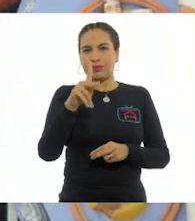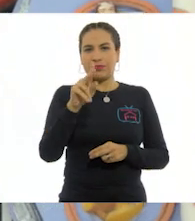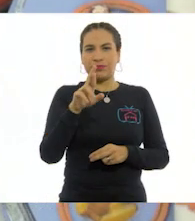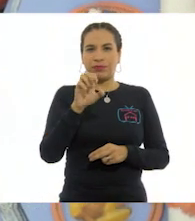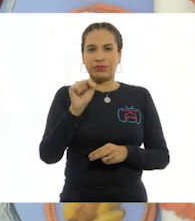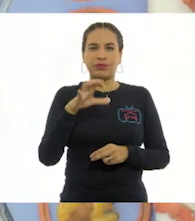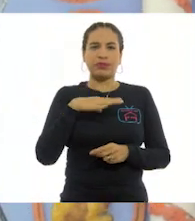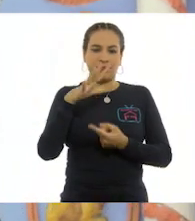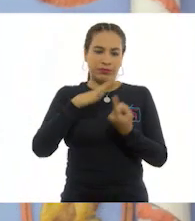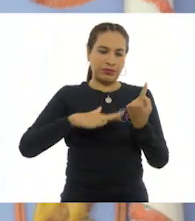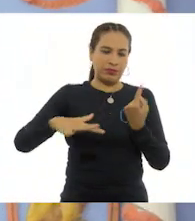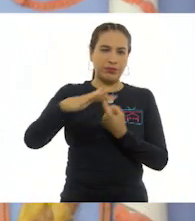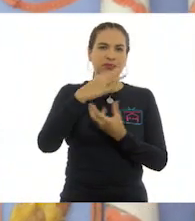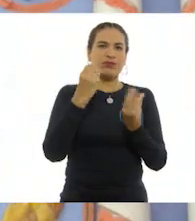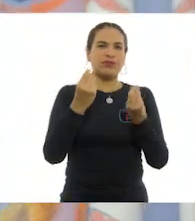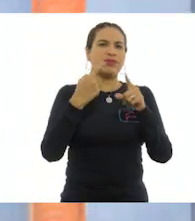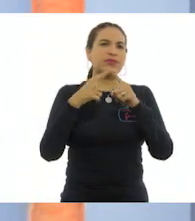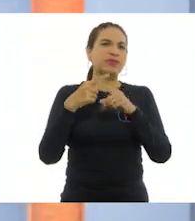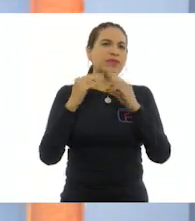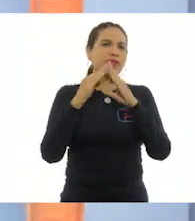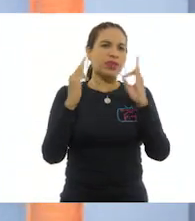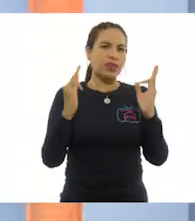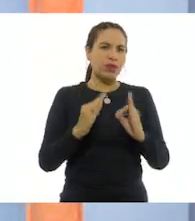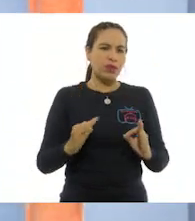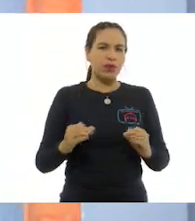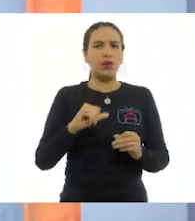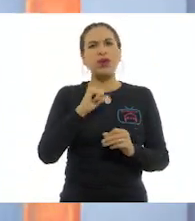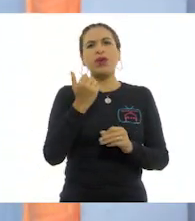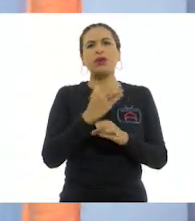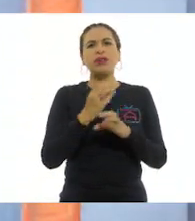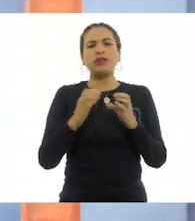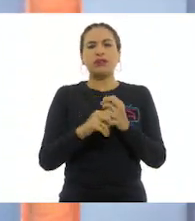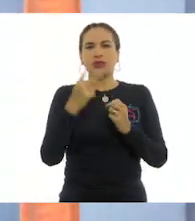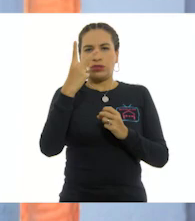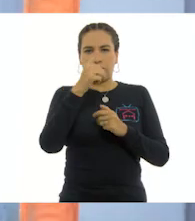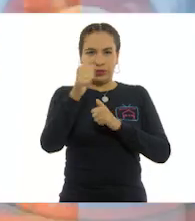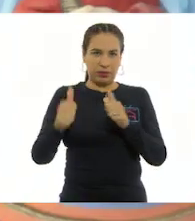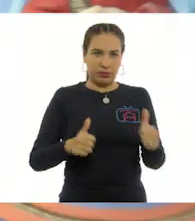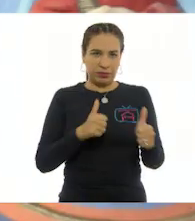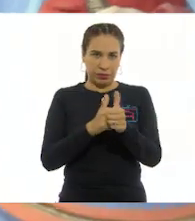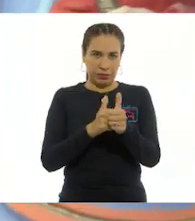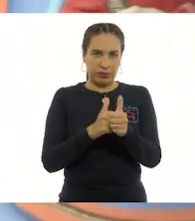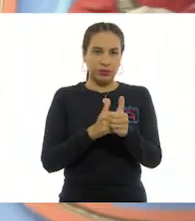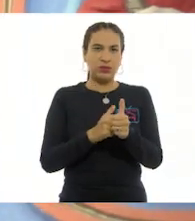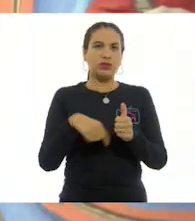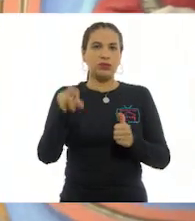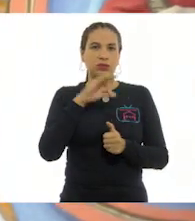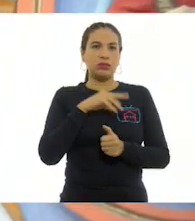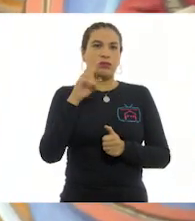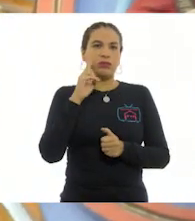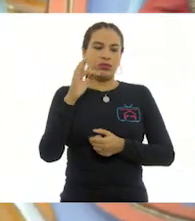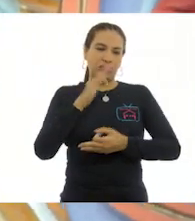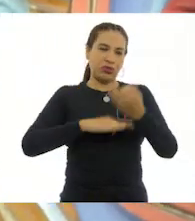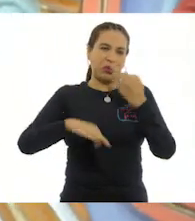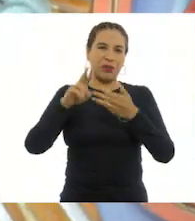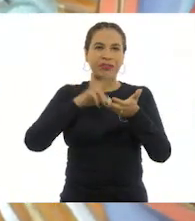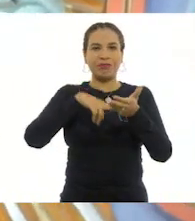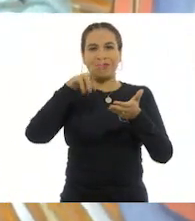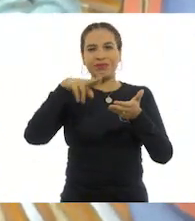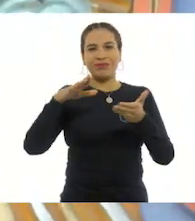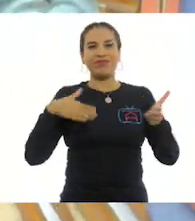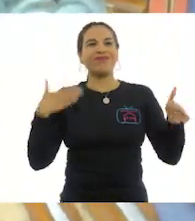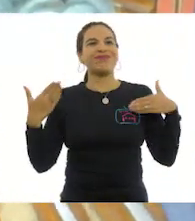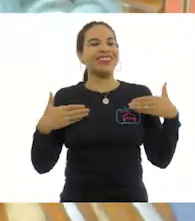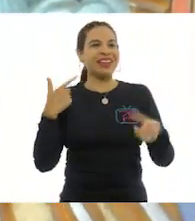está rodeado de muchas figuras, entre otras los 12 apóstoles. Y como pueden ver, están todos pintados de muy